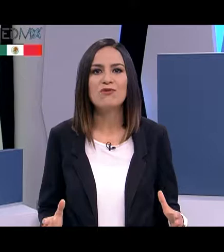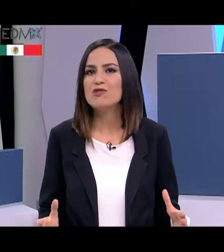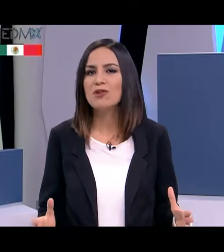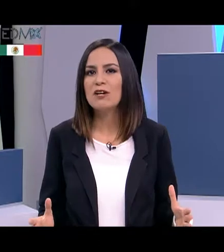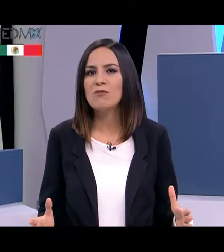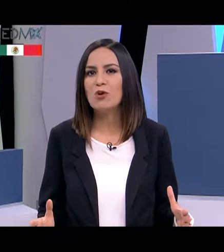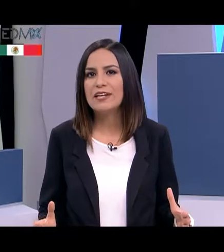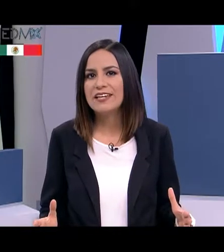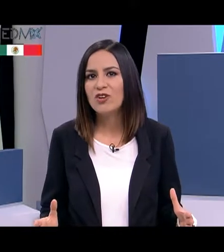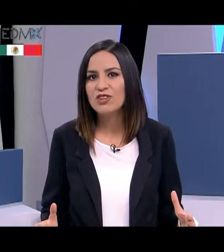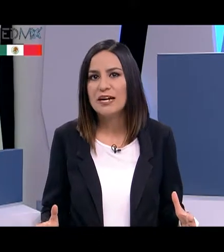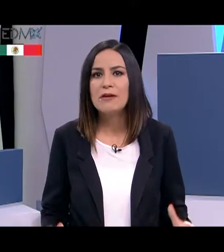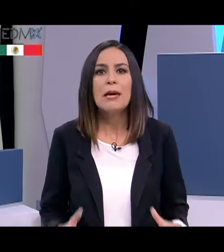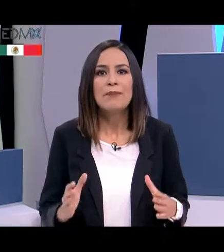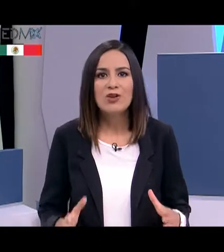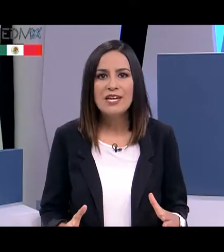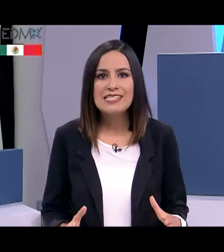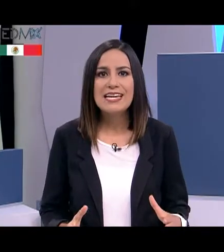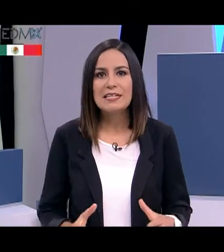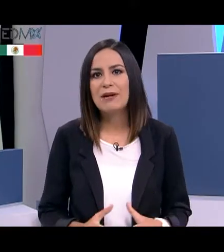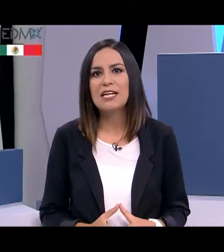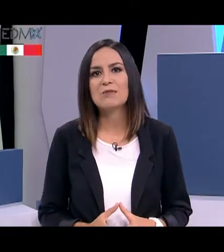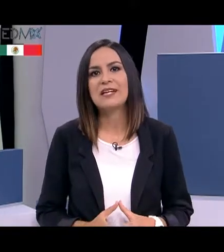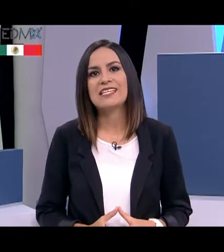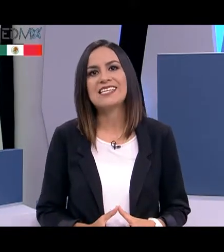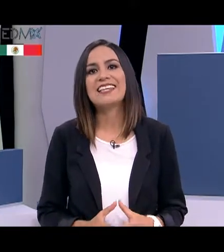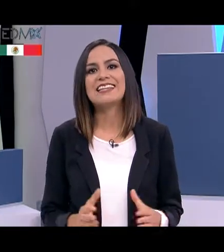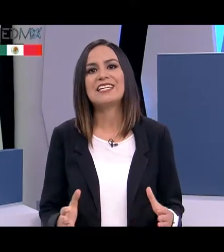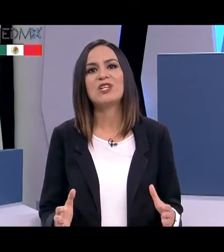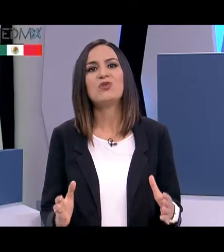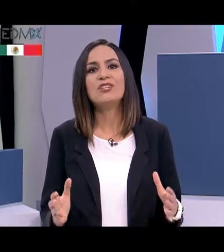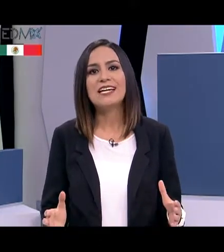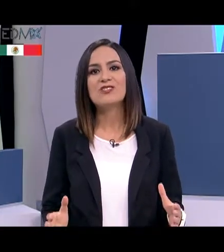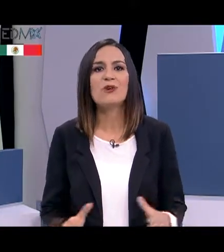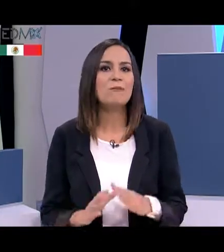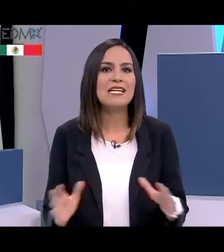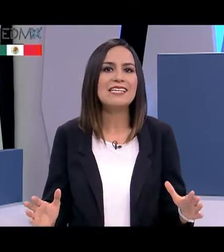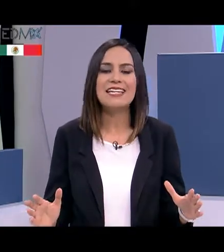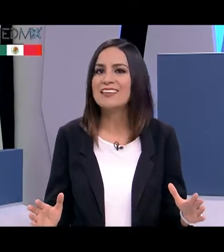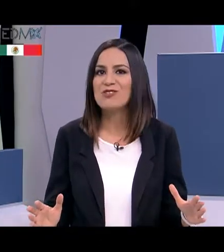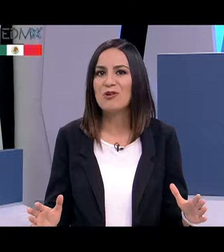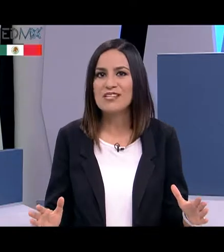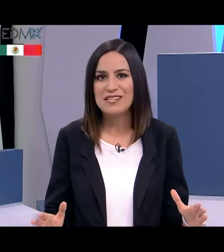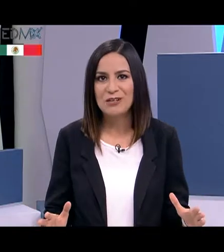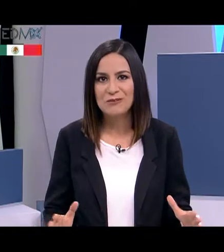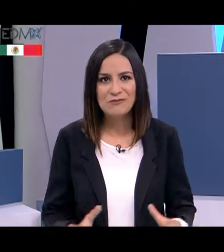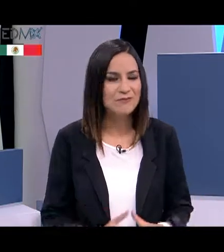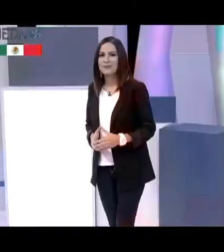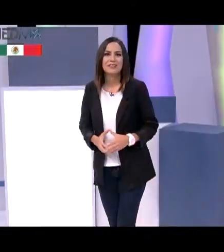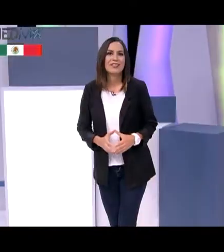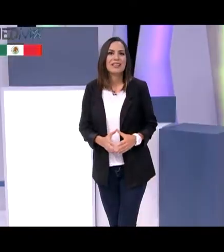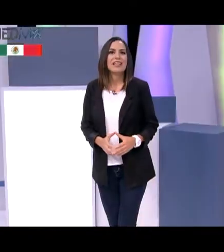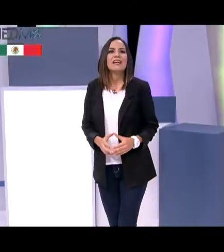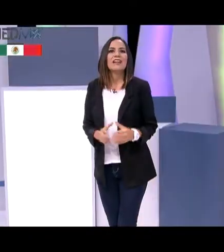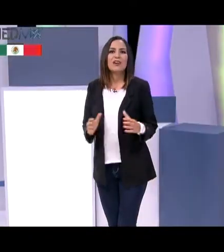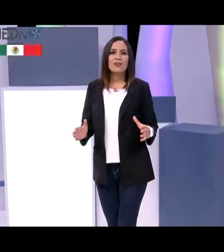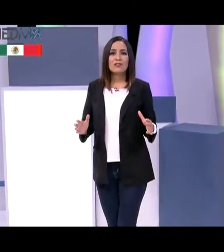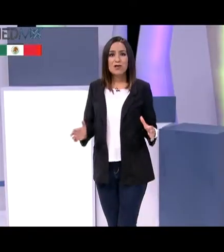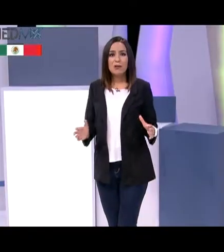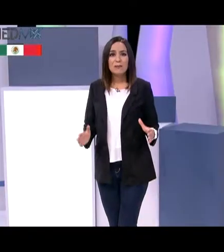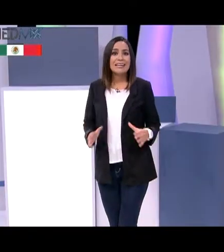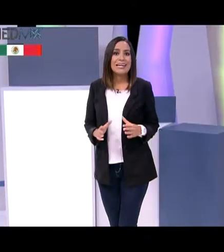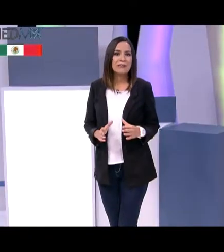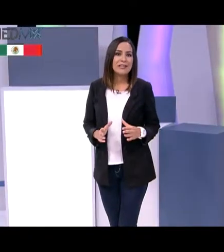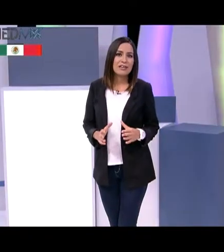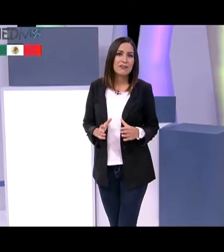peculiar que funciona como cualquier otra, pero esta lleva la experiencia de adquirir un texto más allá de solo hacerlo.